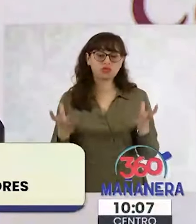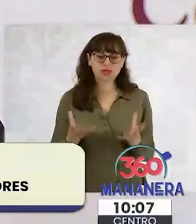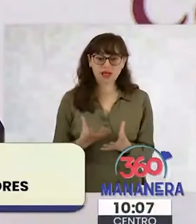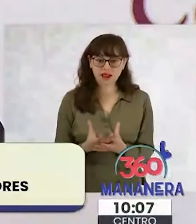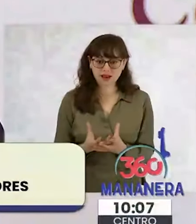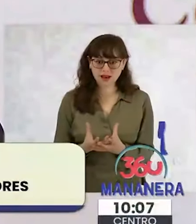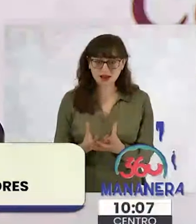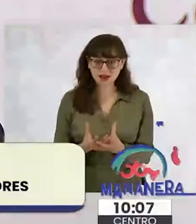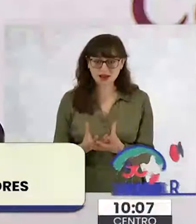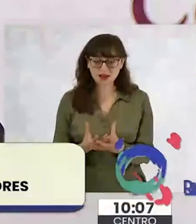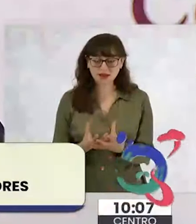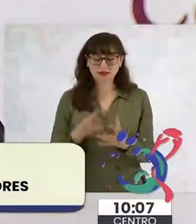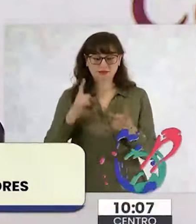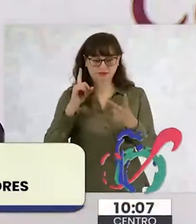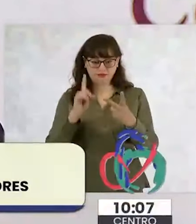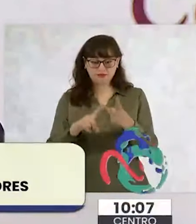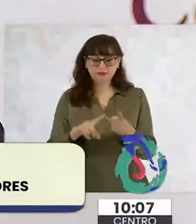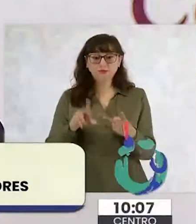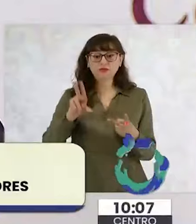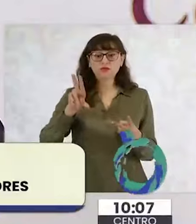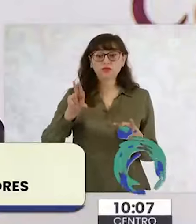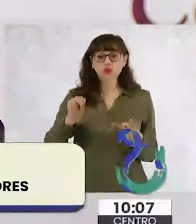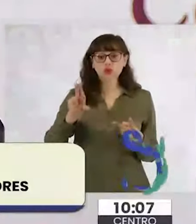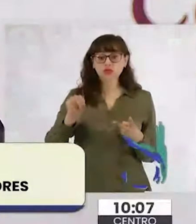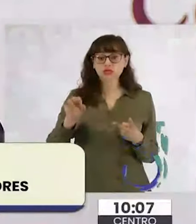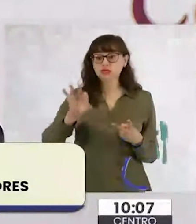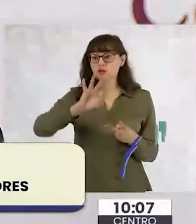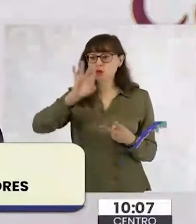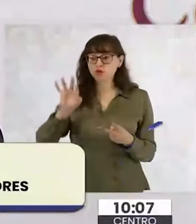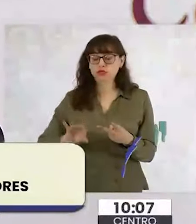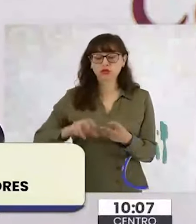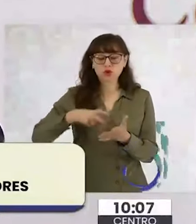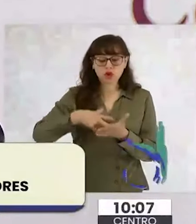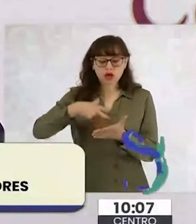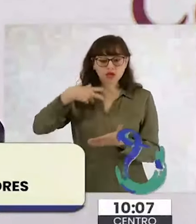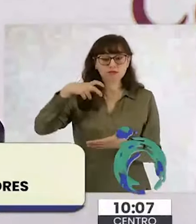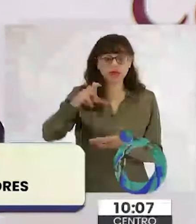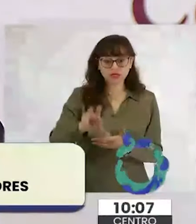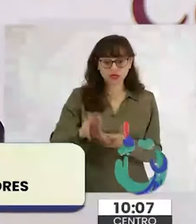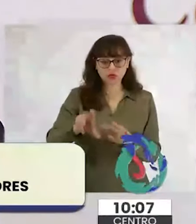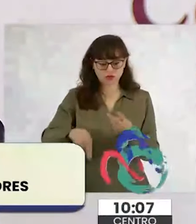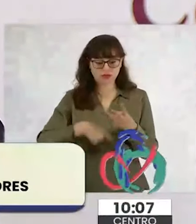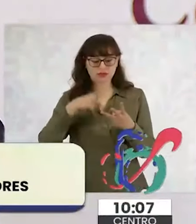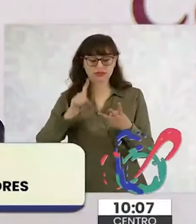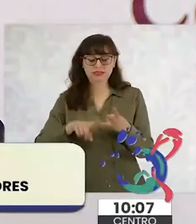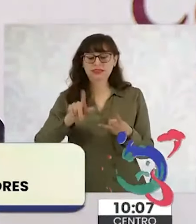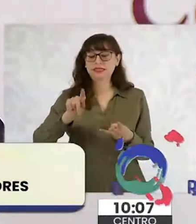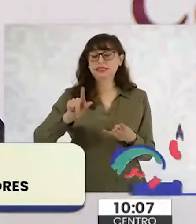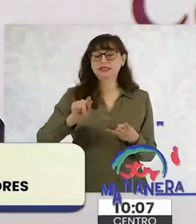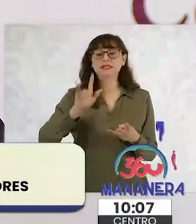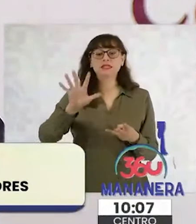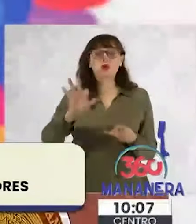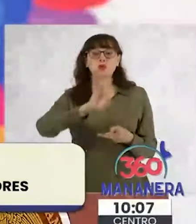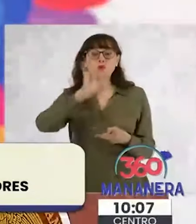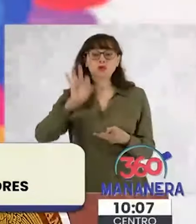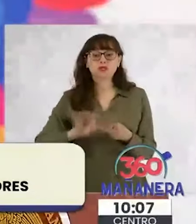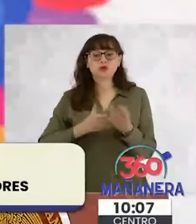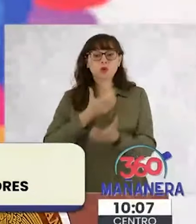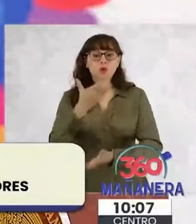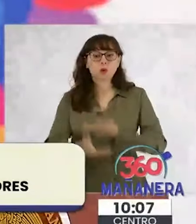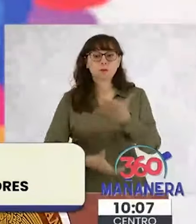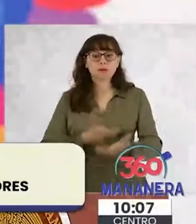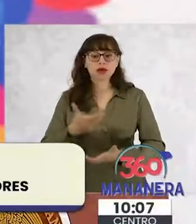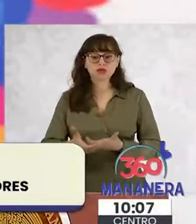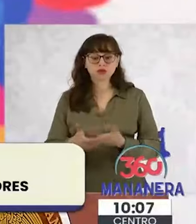80% de la inversión el 75 por del comercio mundial y el